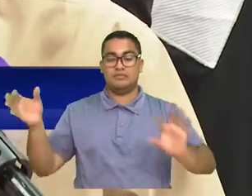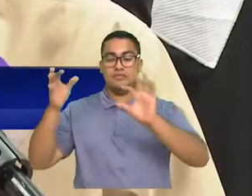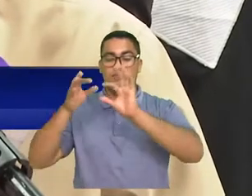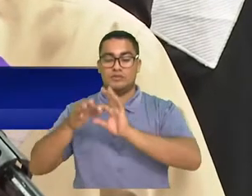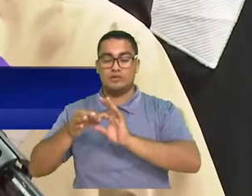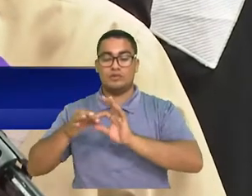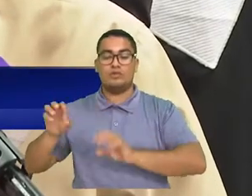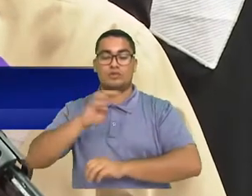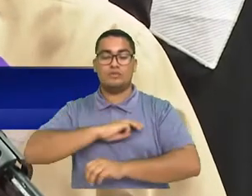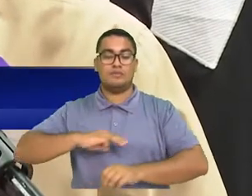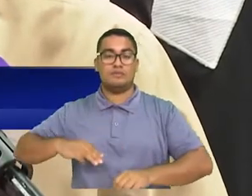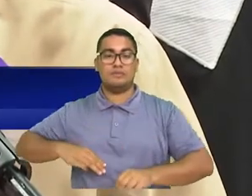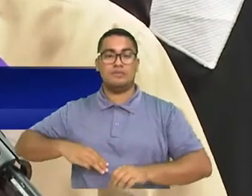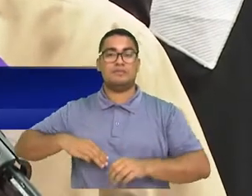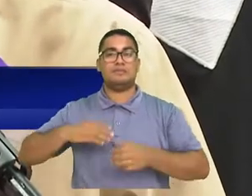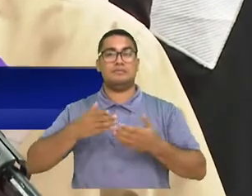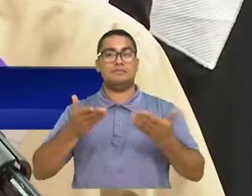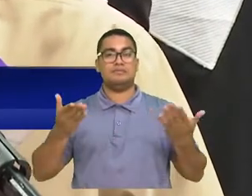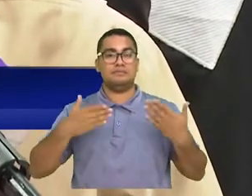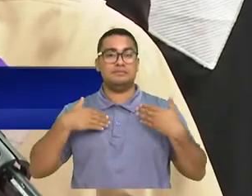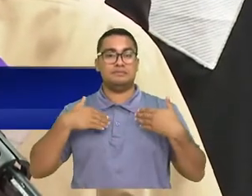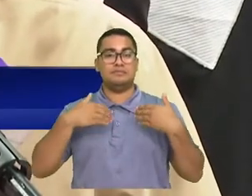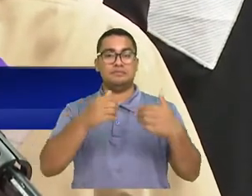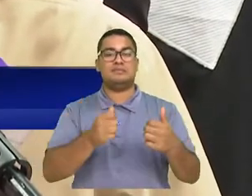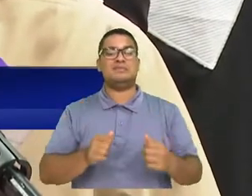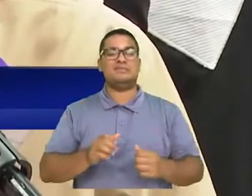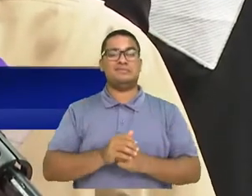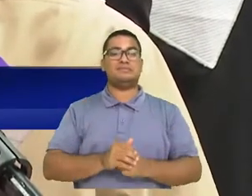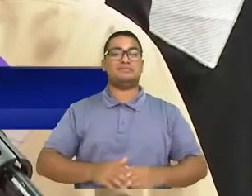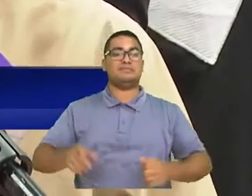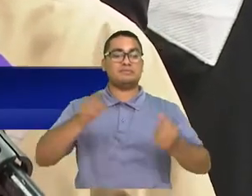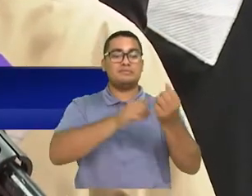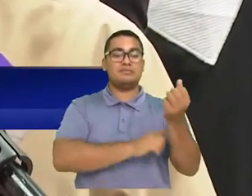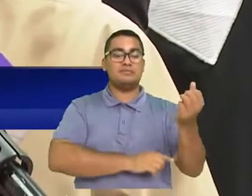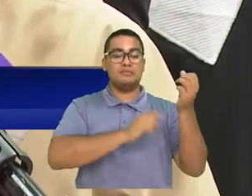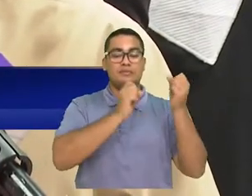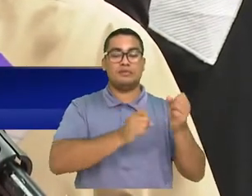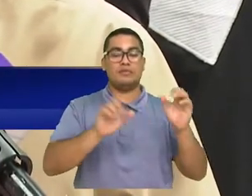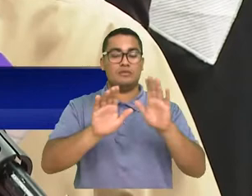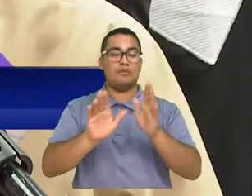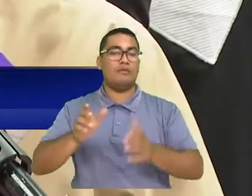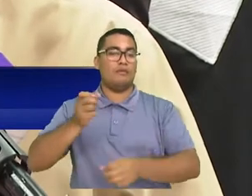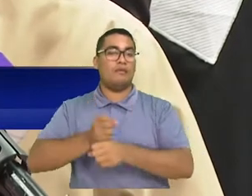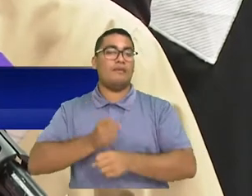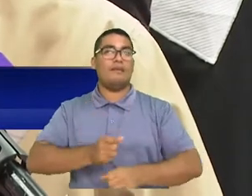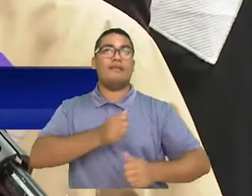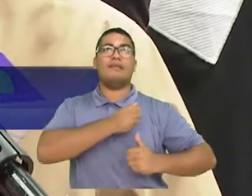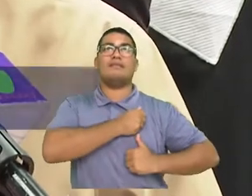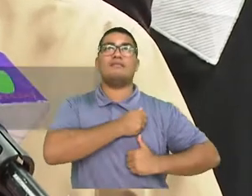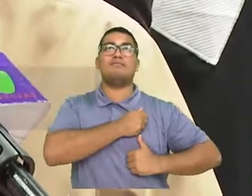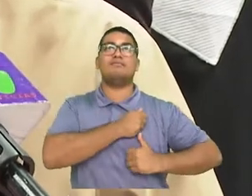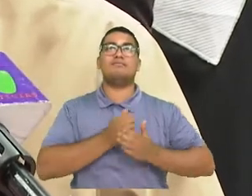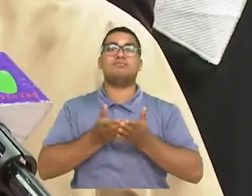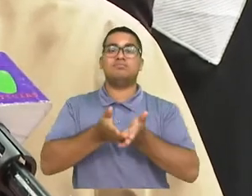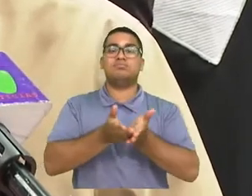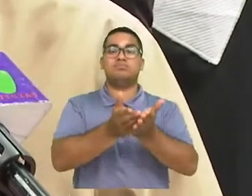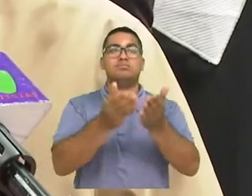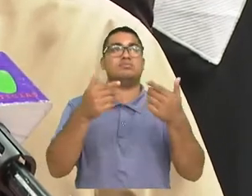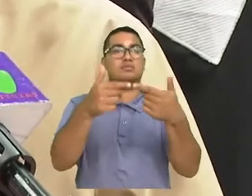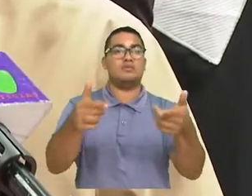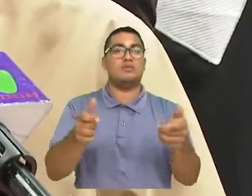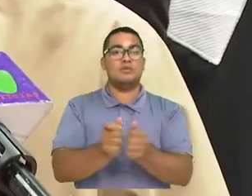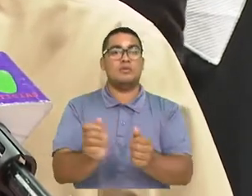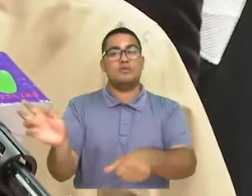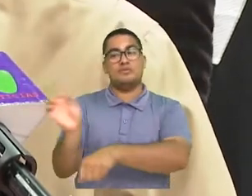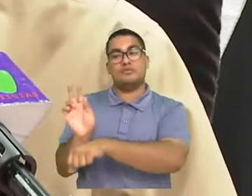del Ministerio de Salud, los hermanos de la Fuerza Naval, la policía, el equipo de seguridad nuestro